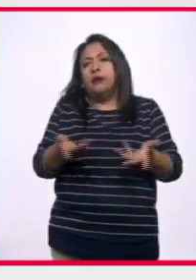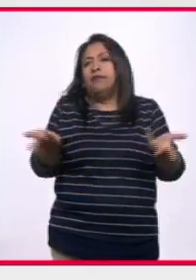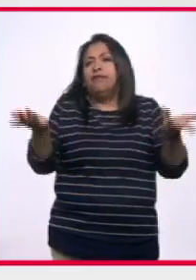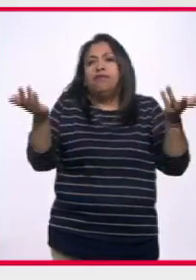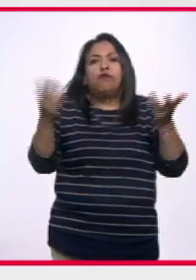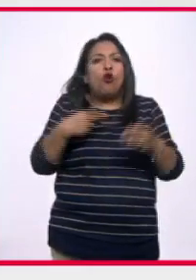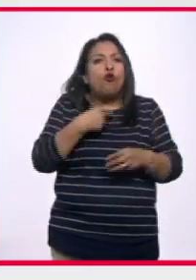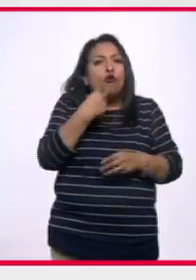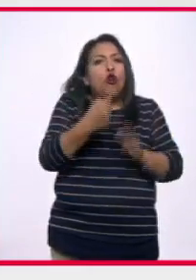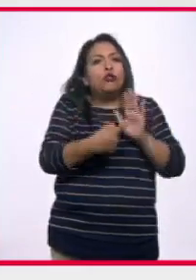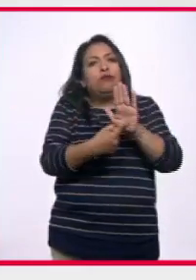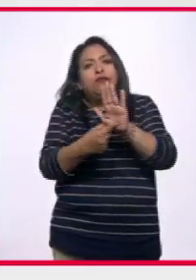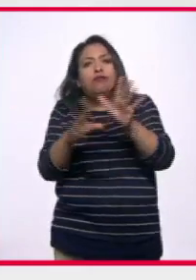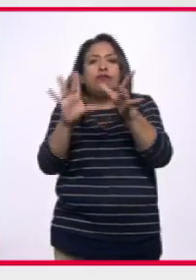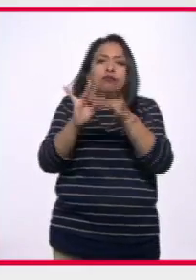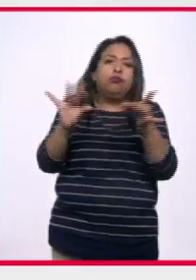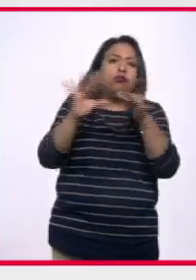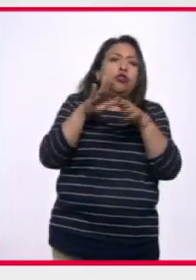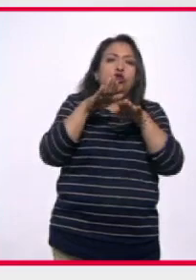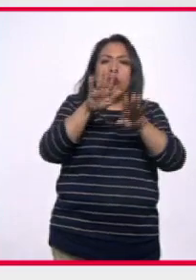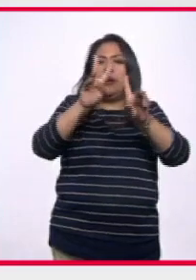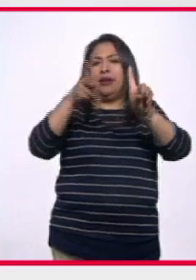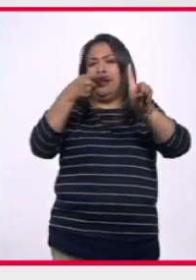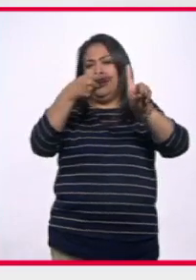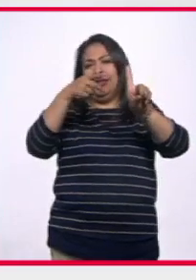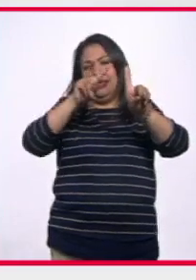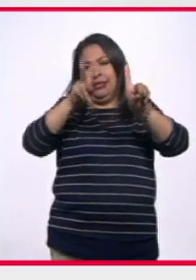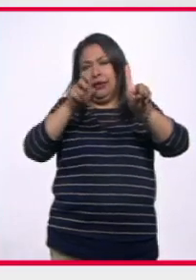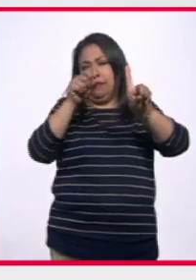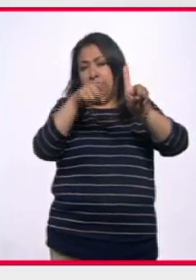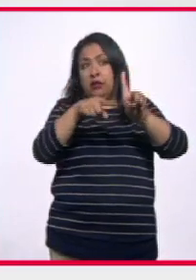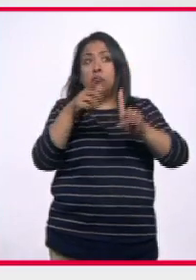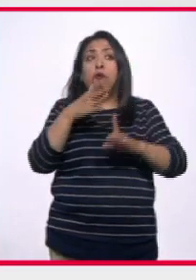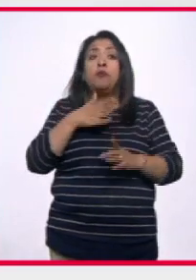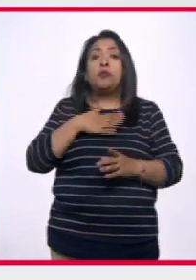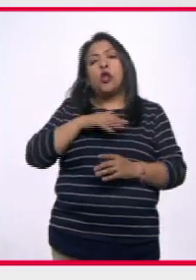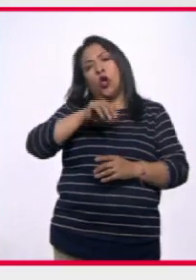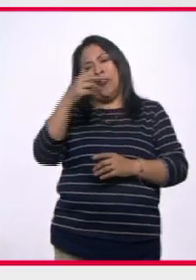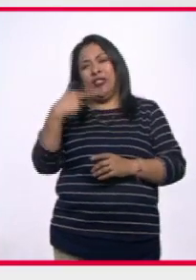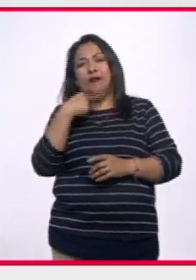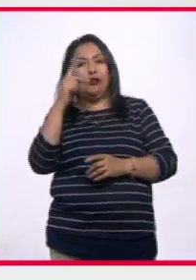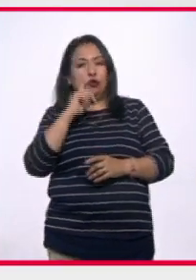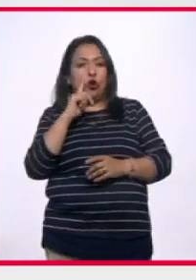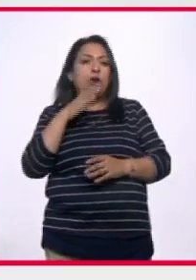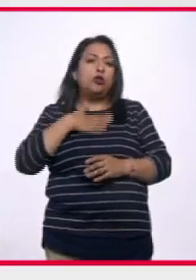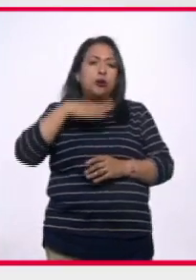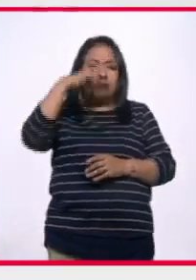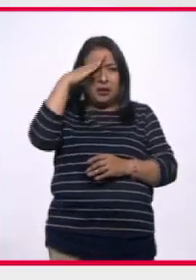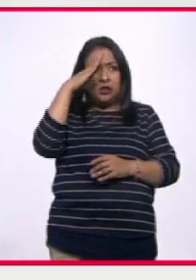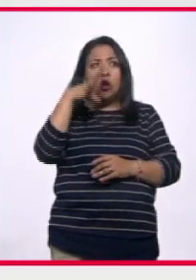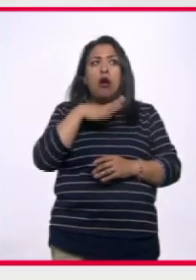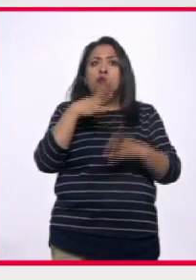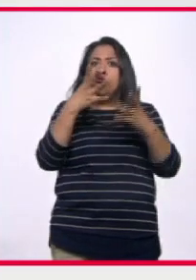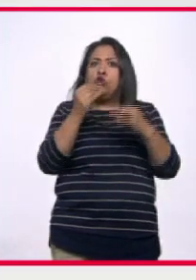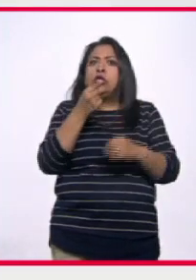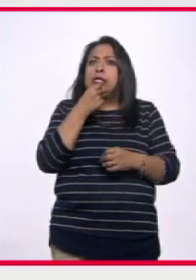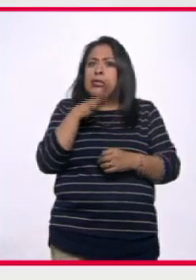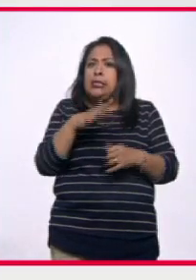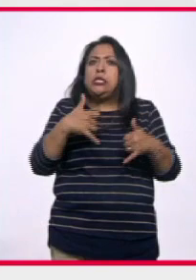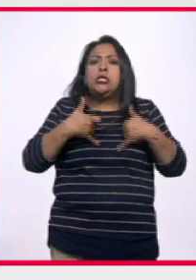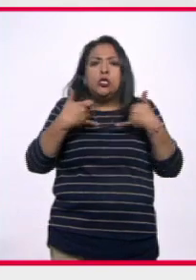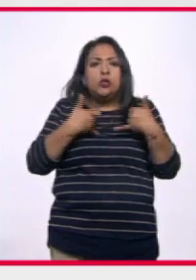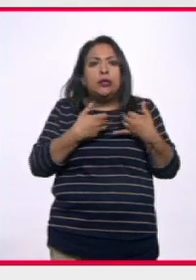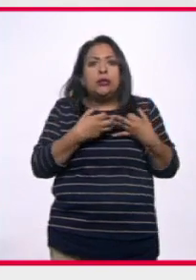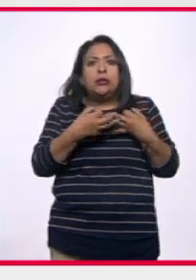voces alrededor del tema no bueno yo creo que hay muchas niñas muchas jóvenes que se sienten